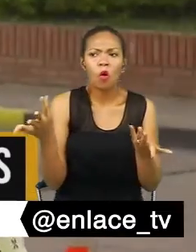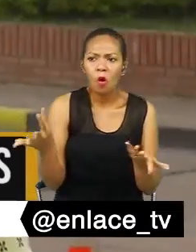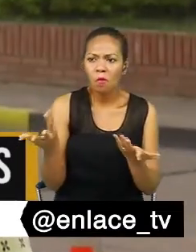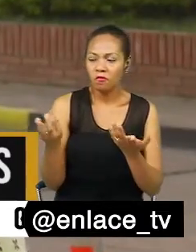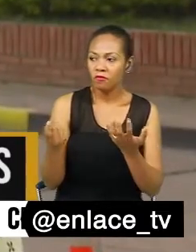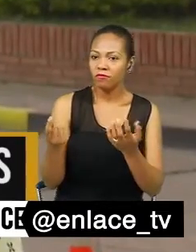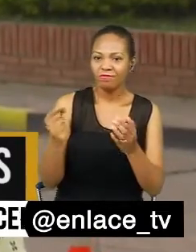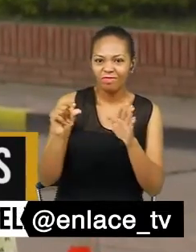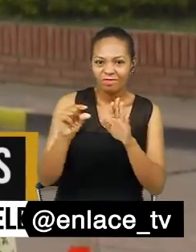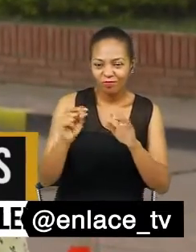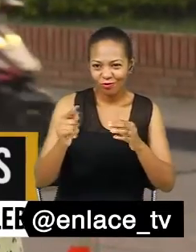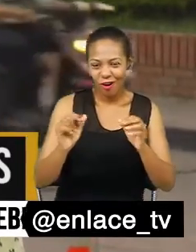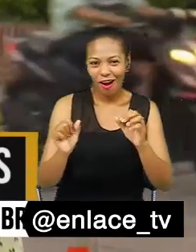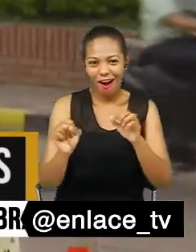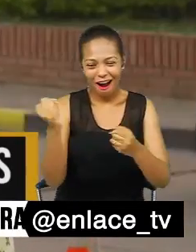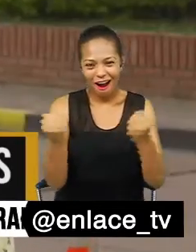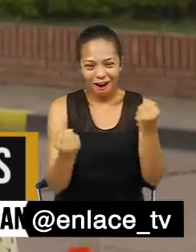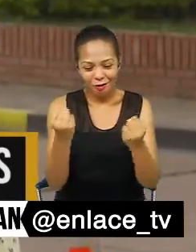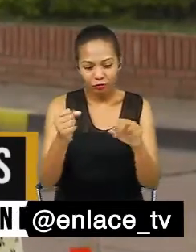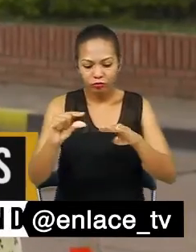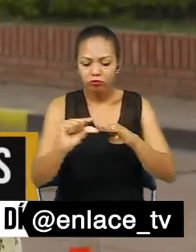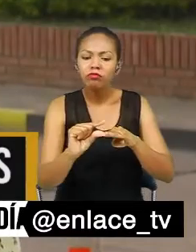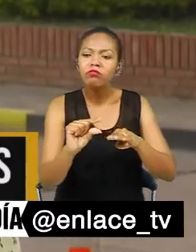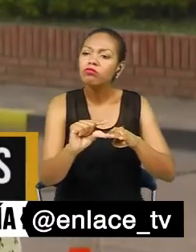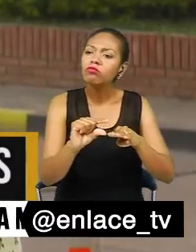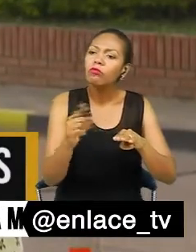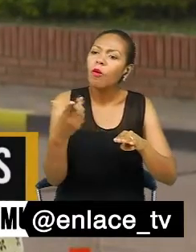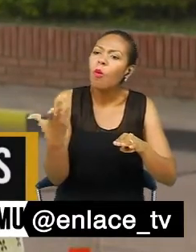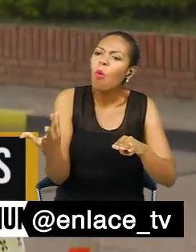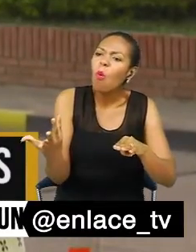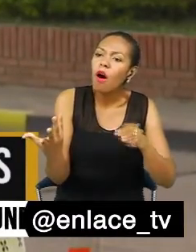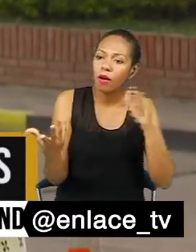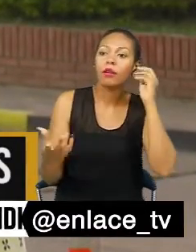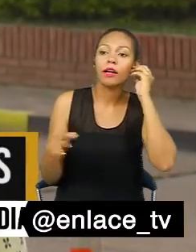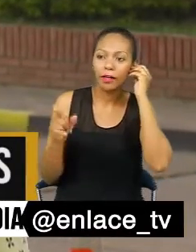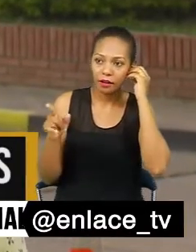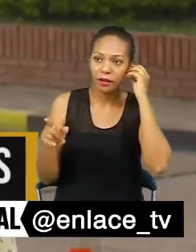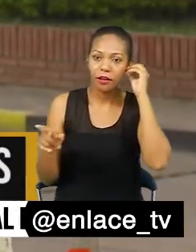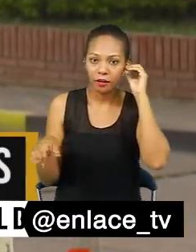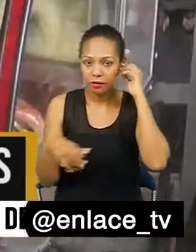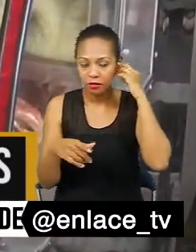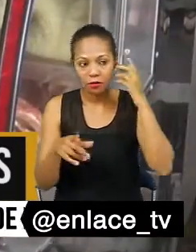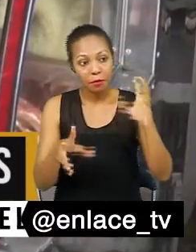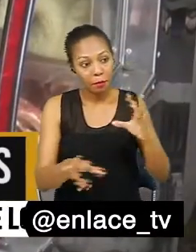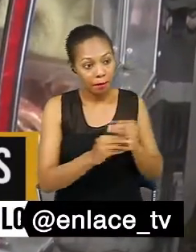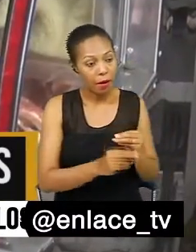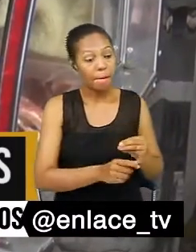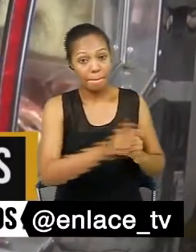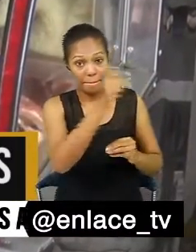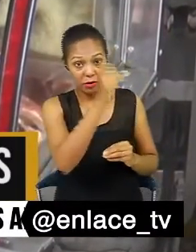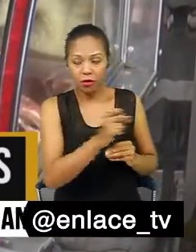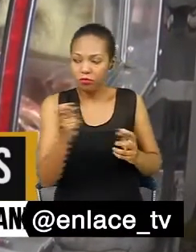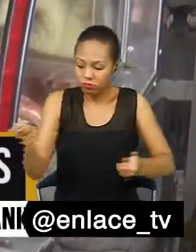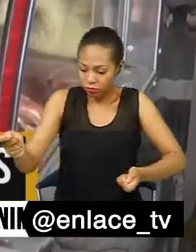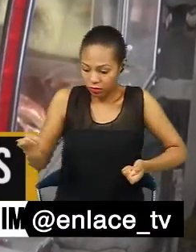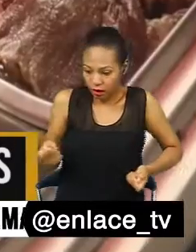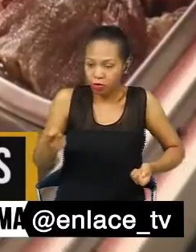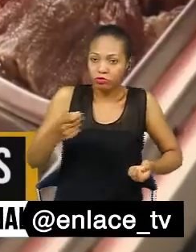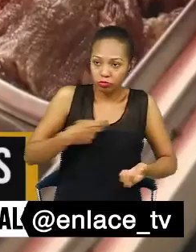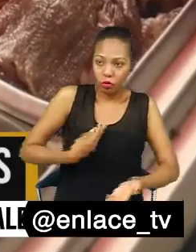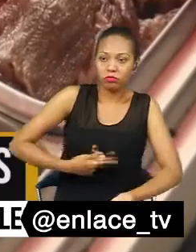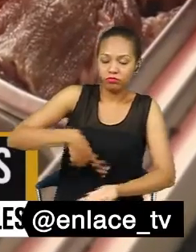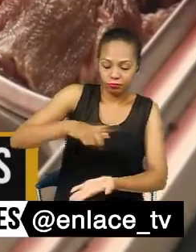y medidas que se irán a tomar tanto de las personas que reciben la carne que viene de afuera como el que la trae. La venta informal de carne en la ciudad ha hecho